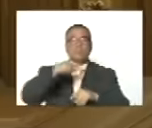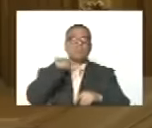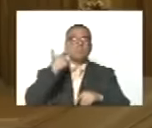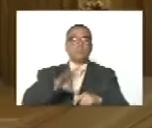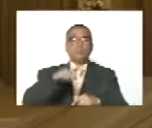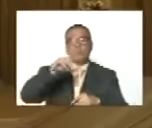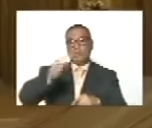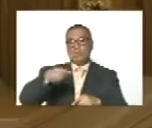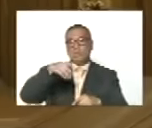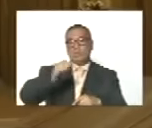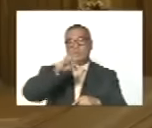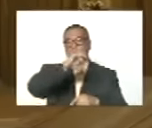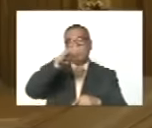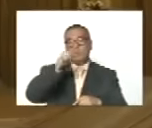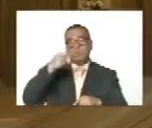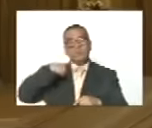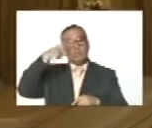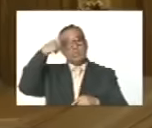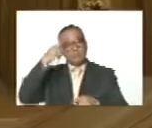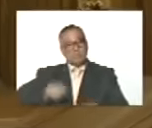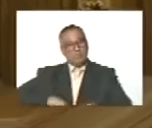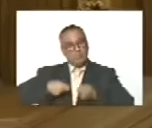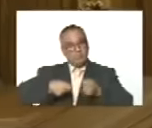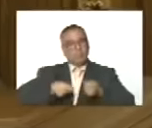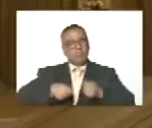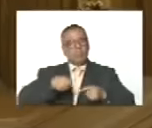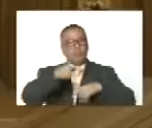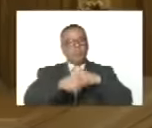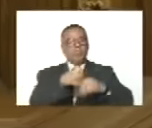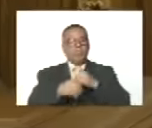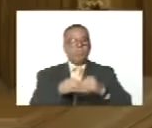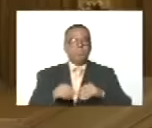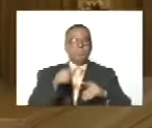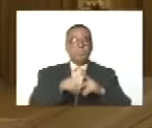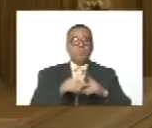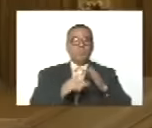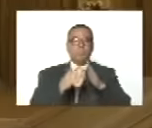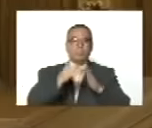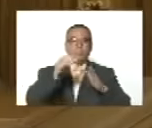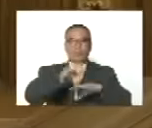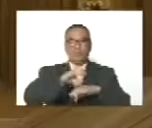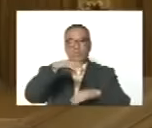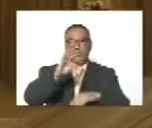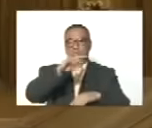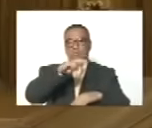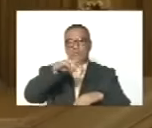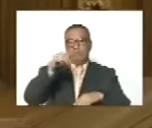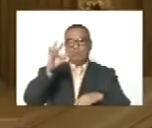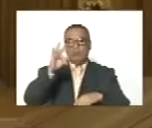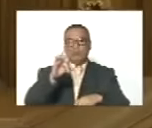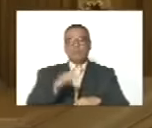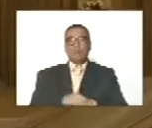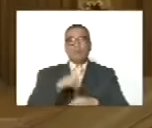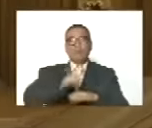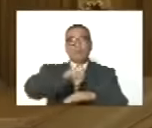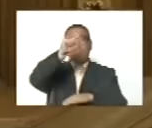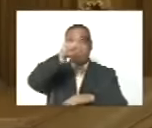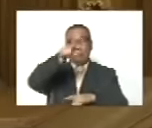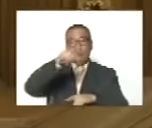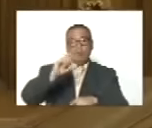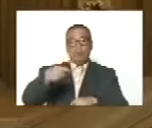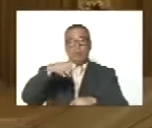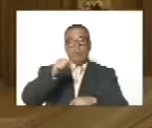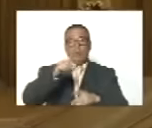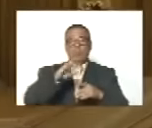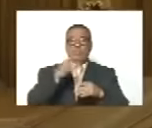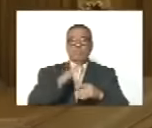y el temor por una posible ofensiva del sionismo ocupante a gran escala en la ciudad de Rafat, ubicada al sur de Gaza, donde se han